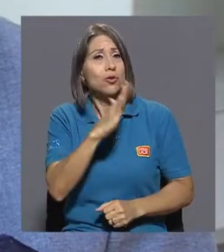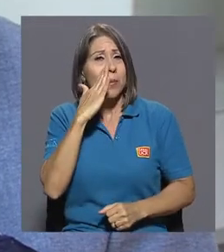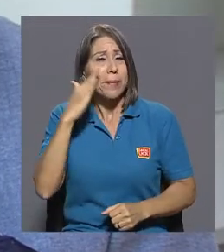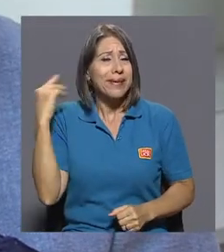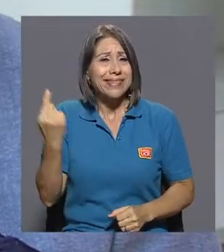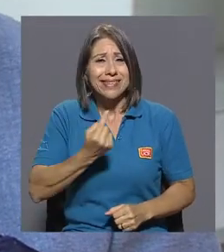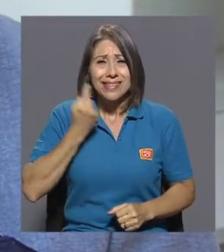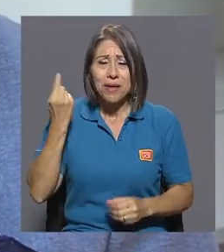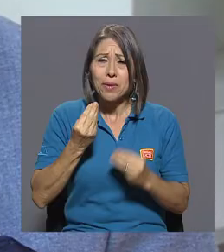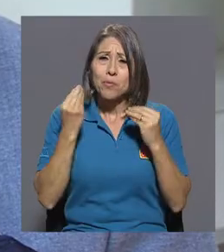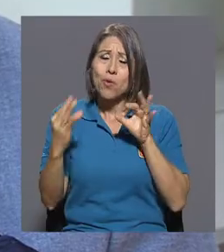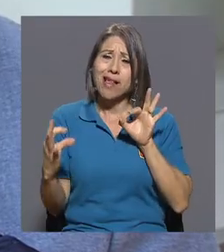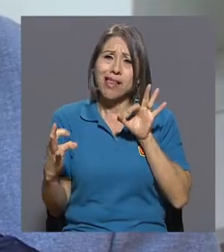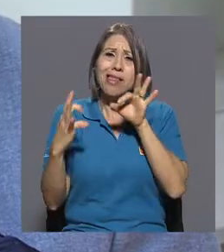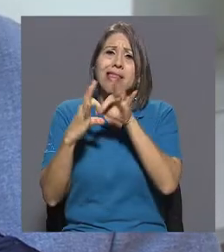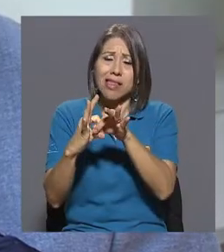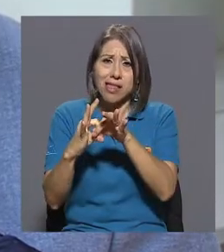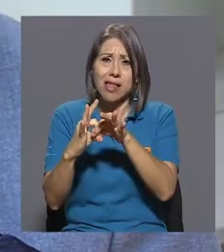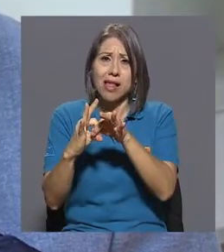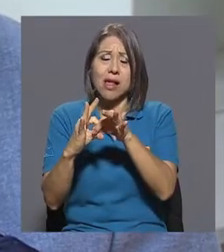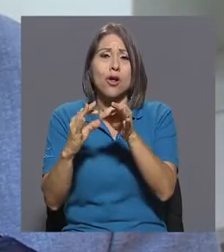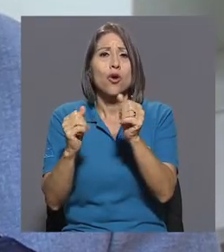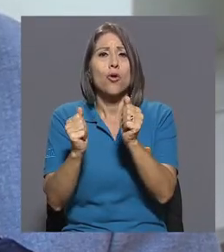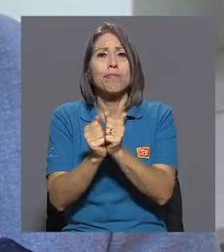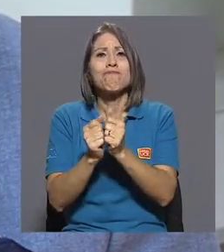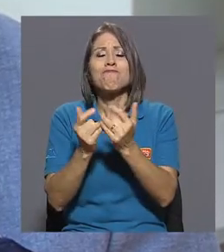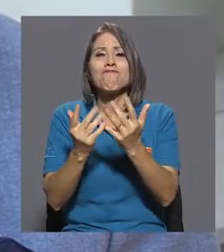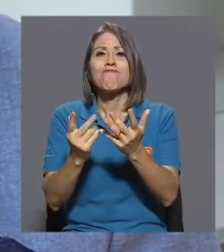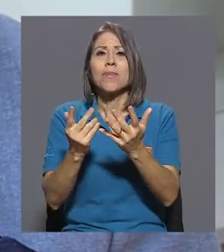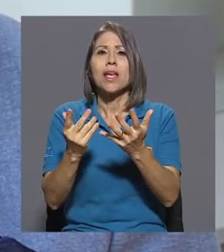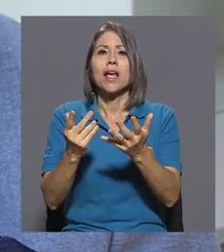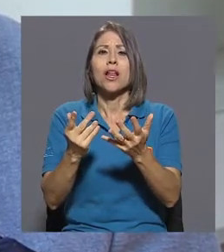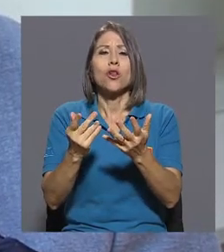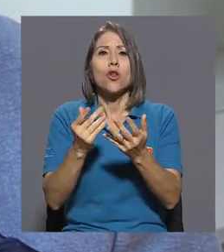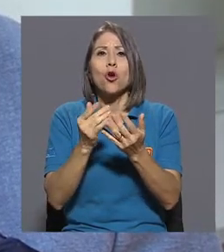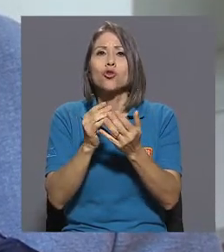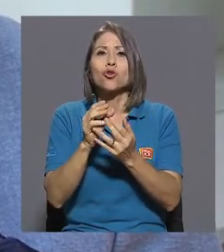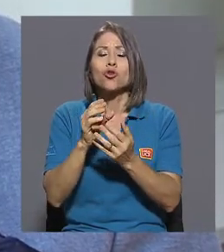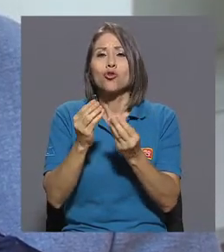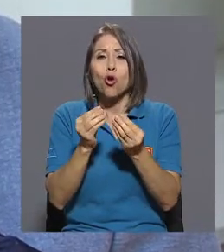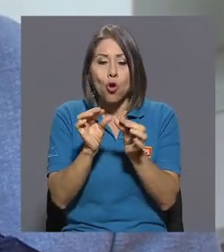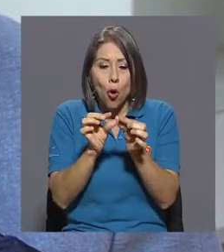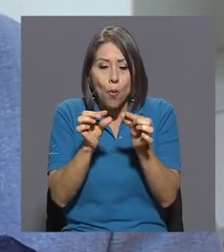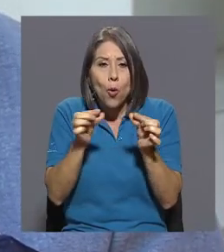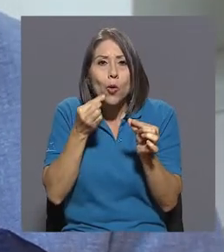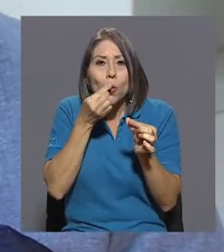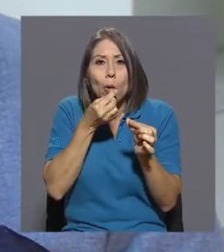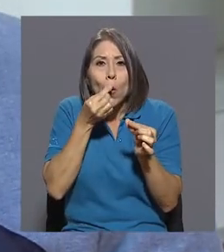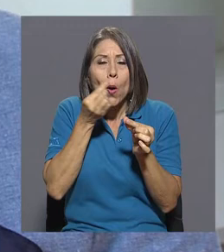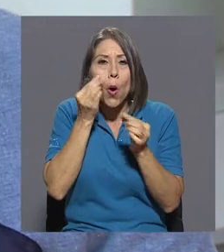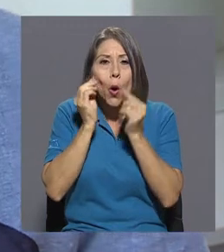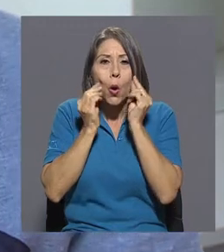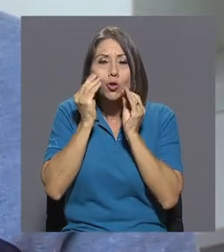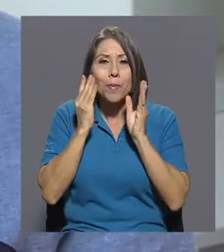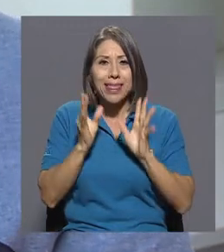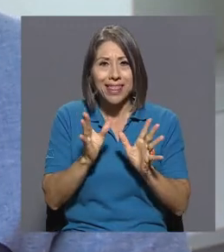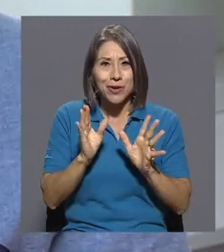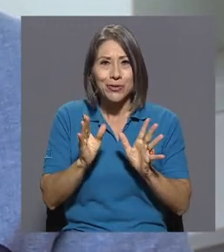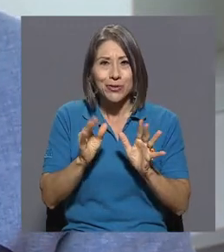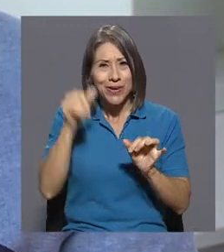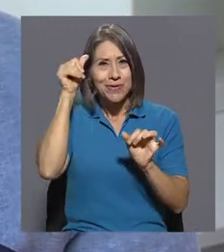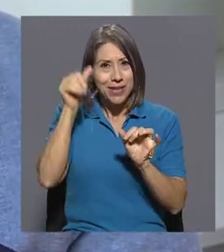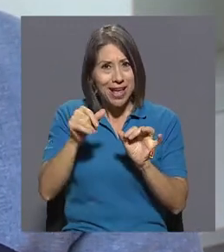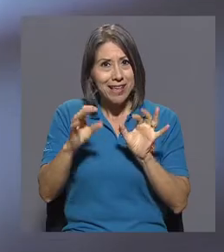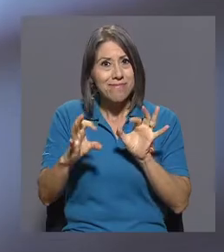casualmente a, digamos, a lo que significan los cosméticos como tal, ¿verdad? Y a dos grandes empresas en un